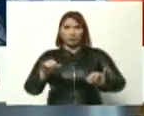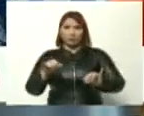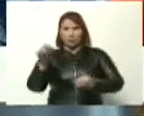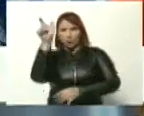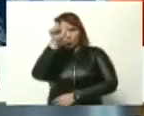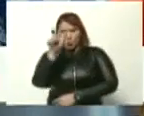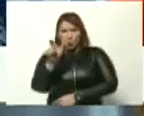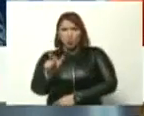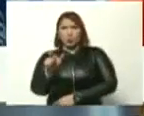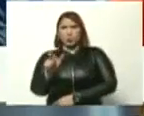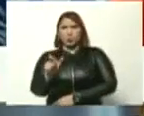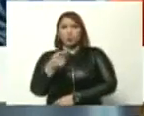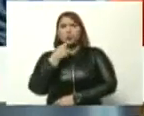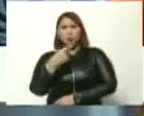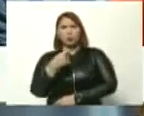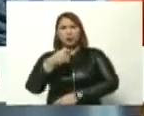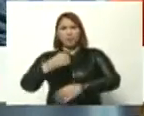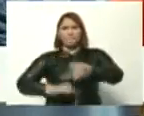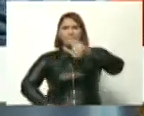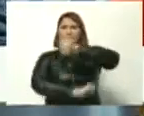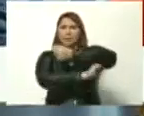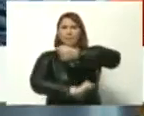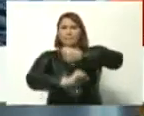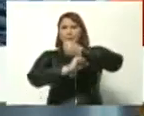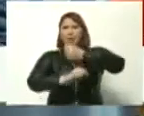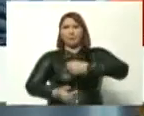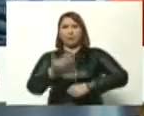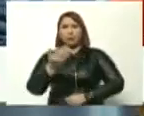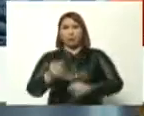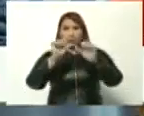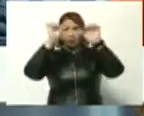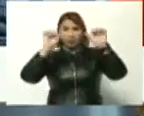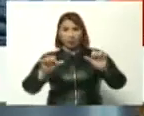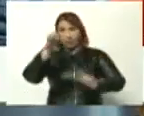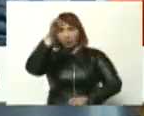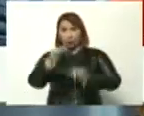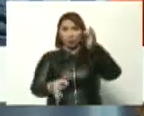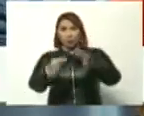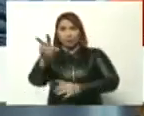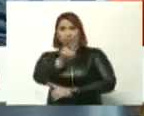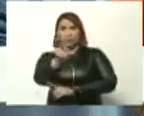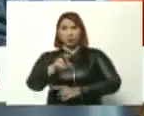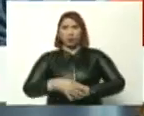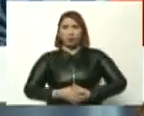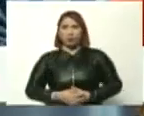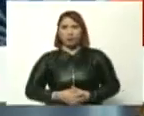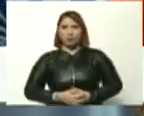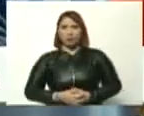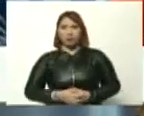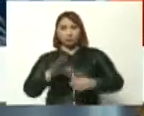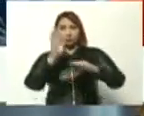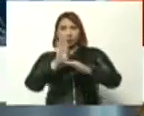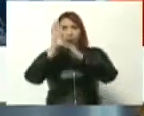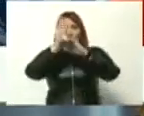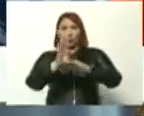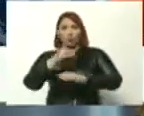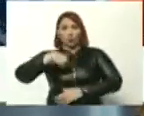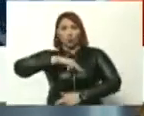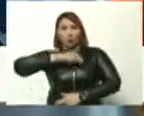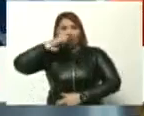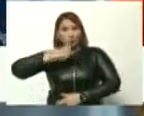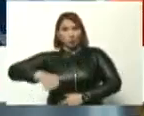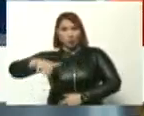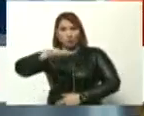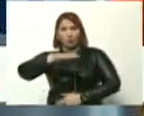columna vertebral, yo diría, el pilar fundamental del sistema de justicia venezolano para la protección de nuestro pueblo. Por lo